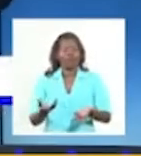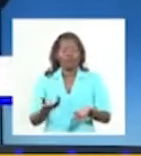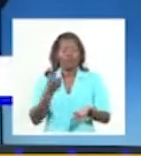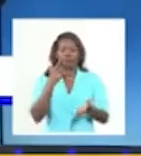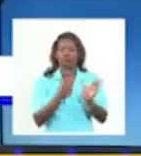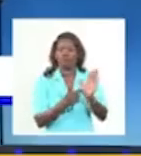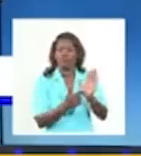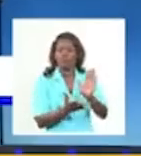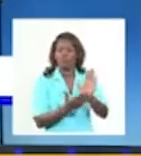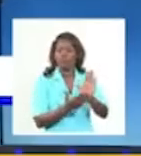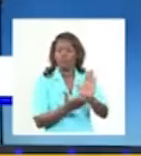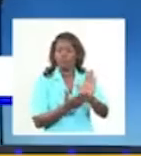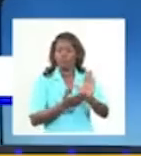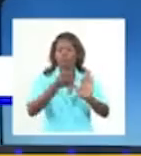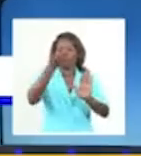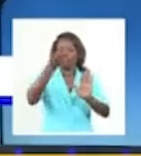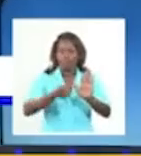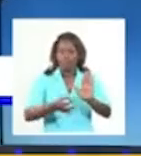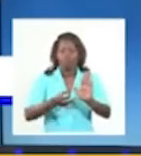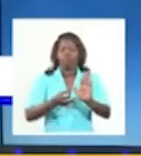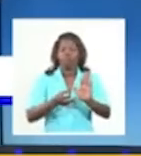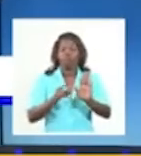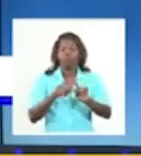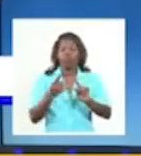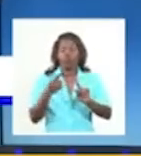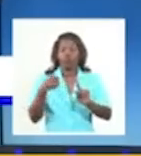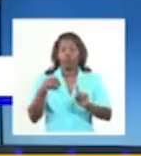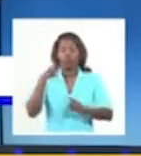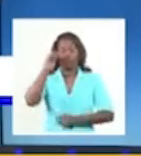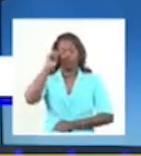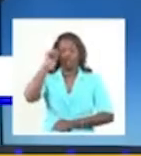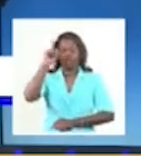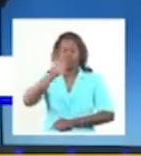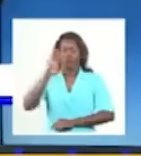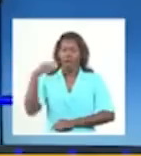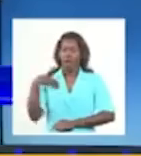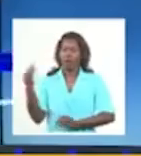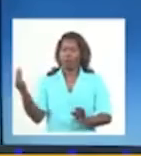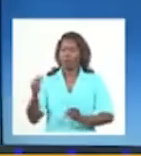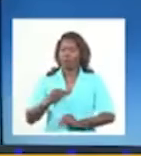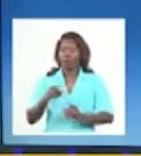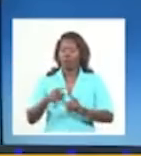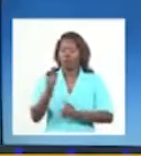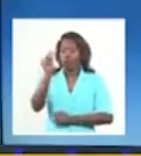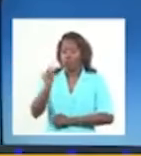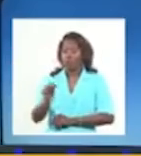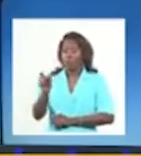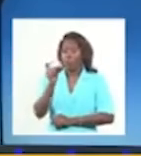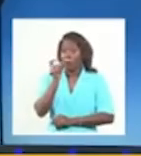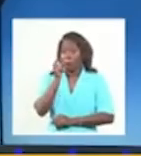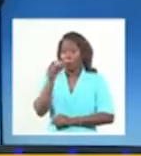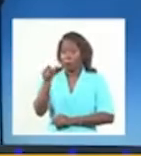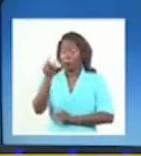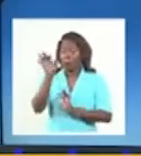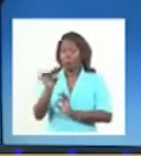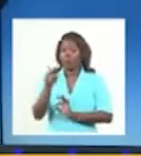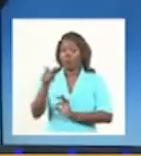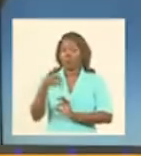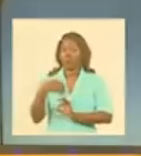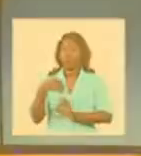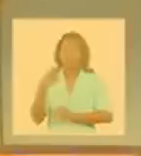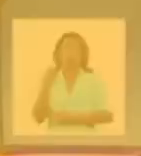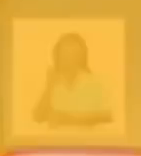de Cuba no hay que mandarle un solo dólar para que defiendan a la libertad. La lucha por la